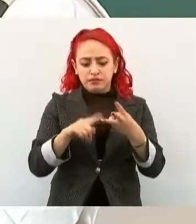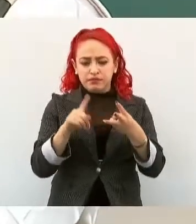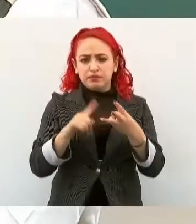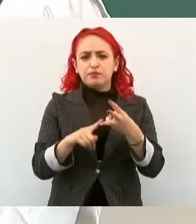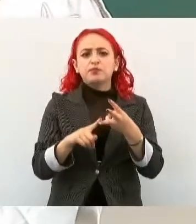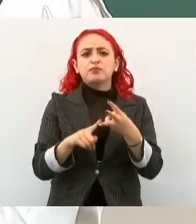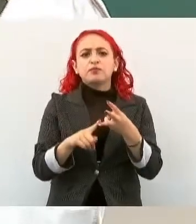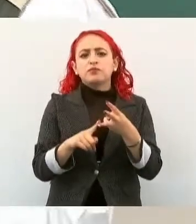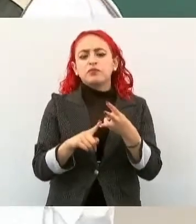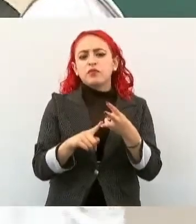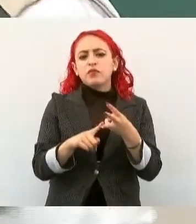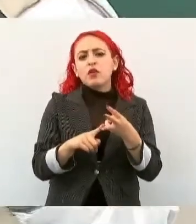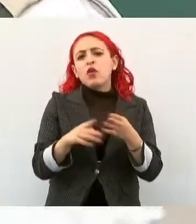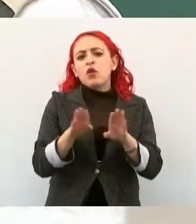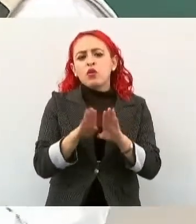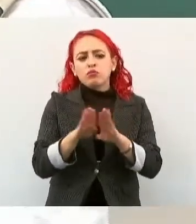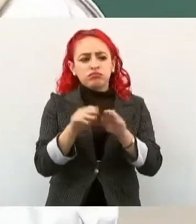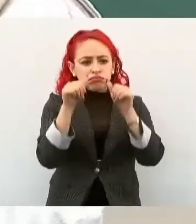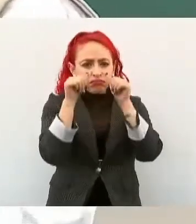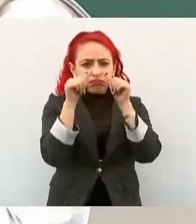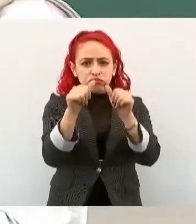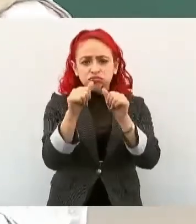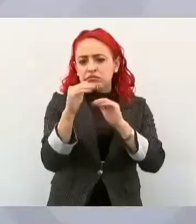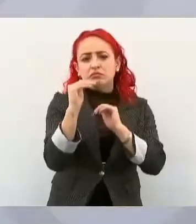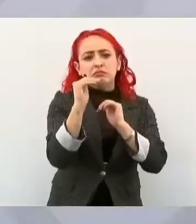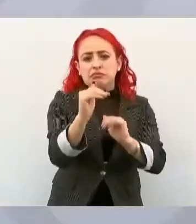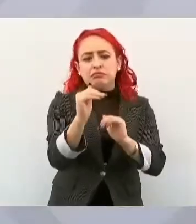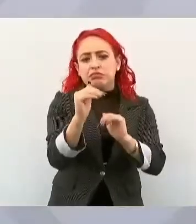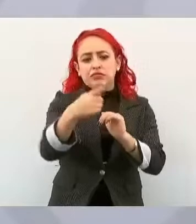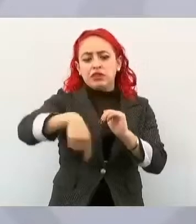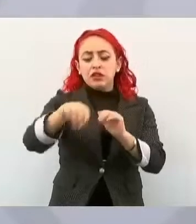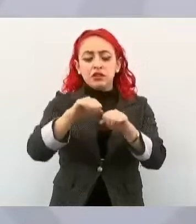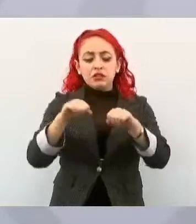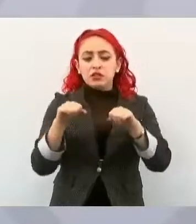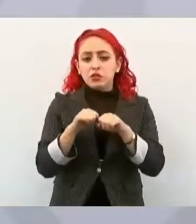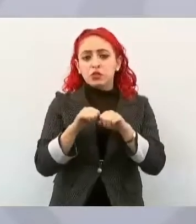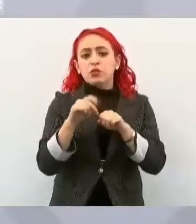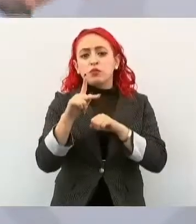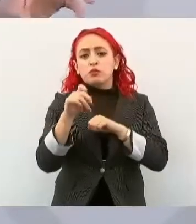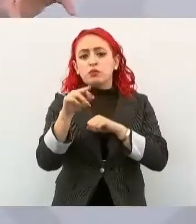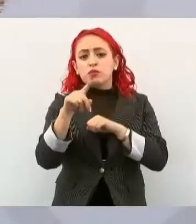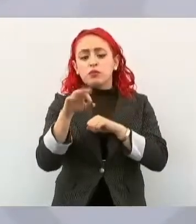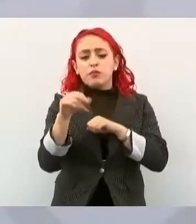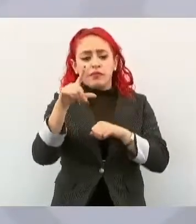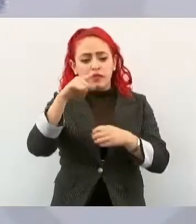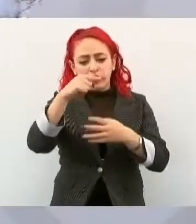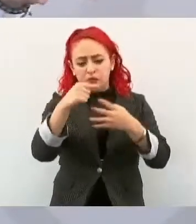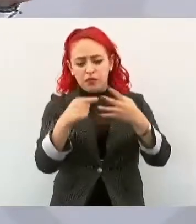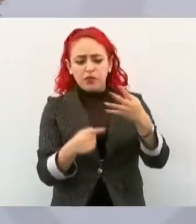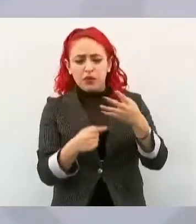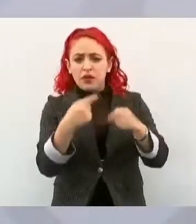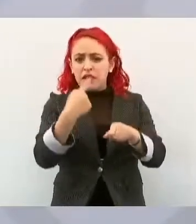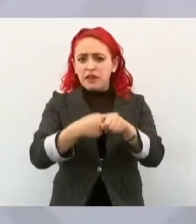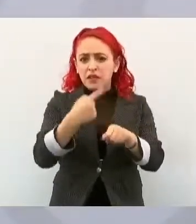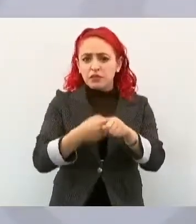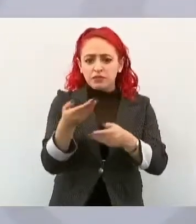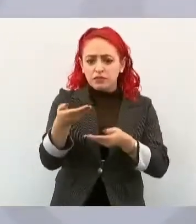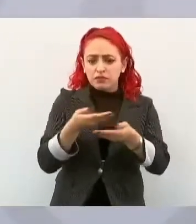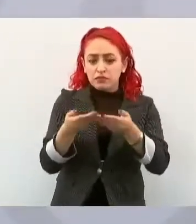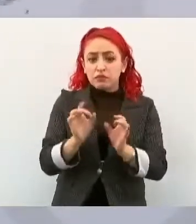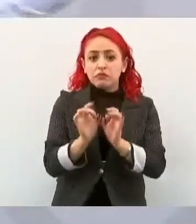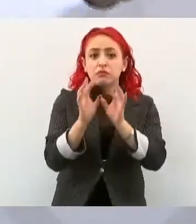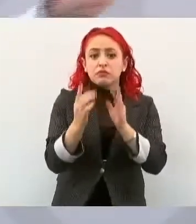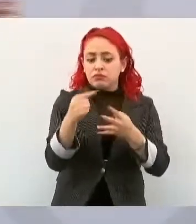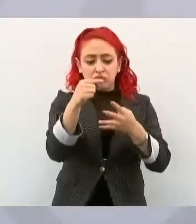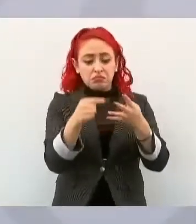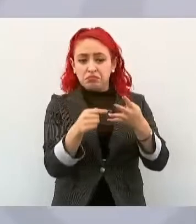En tercer lugar, un modelo con una cobertura limitada. El Seguro Popular tenía un catálogo de enfermedades y servicios y si alguien